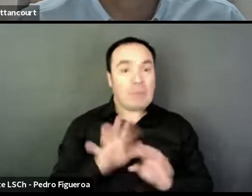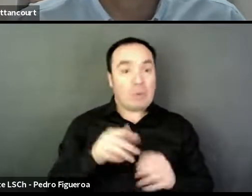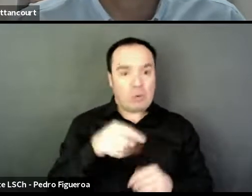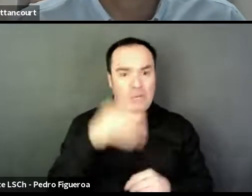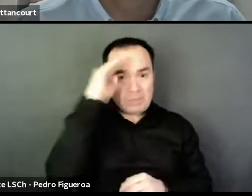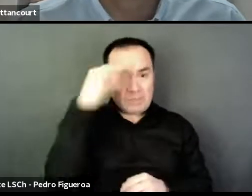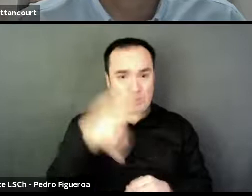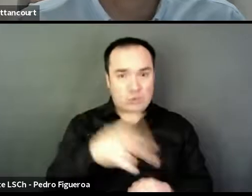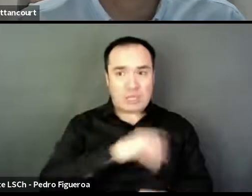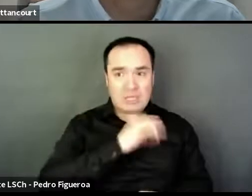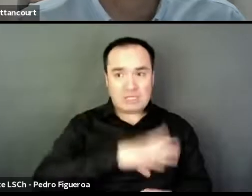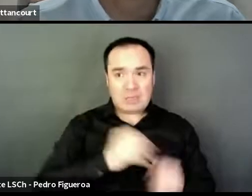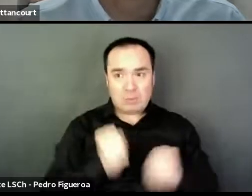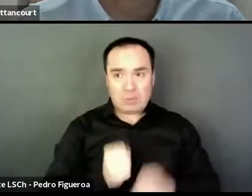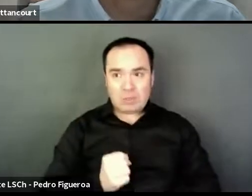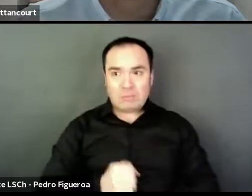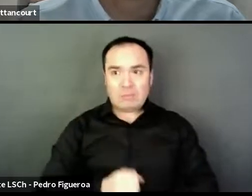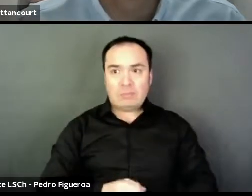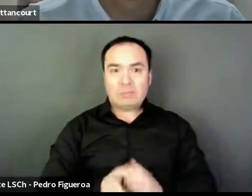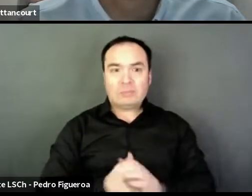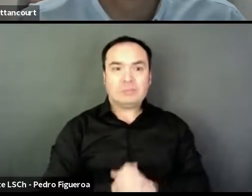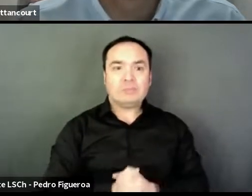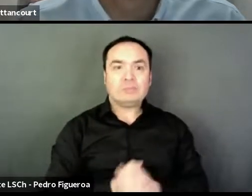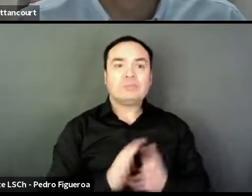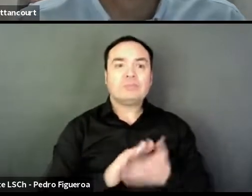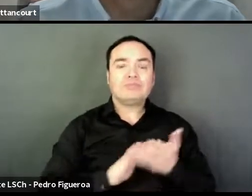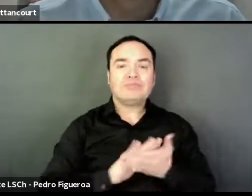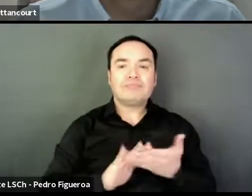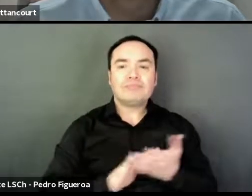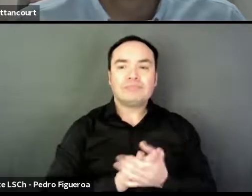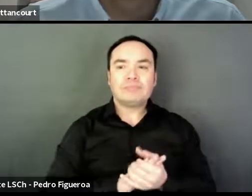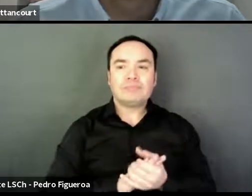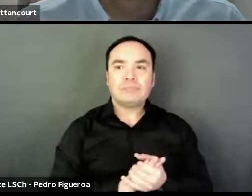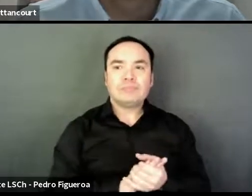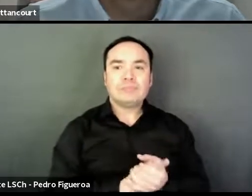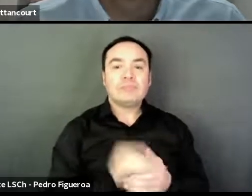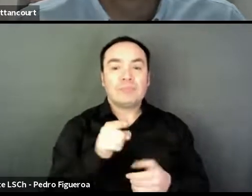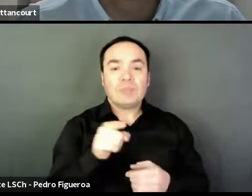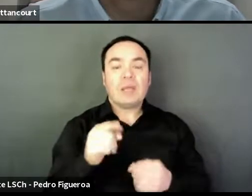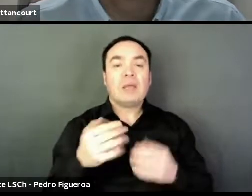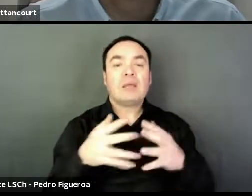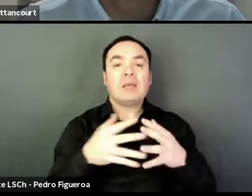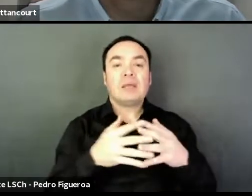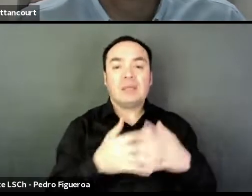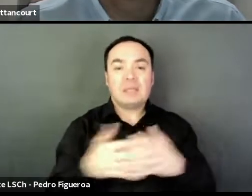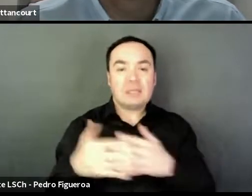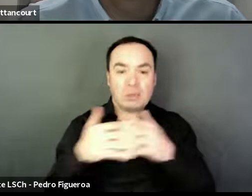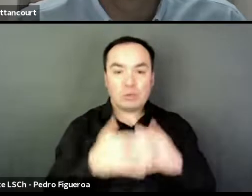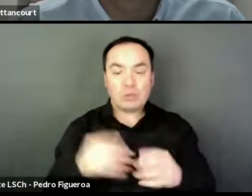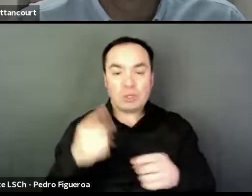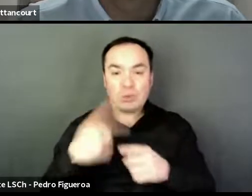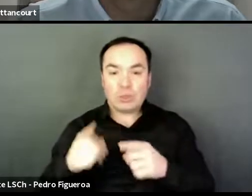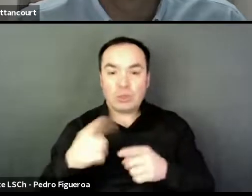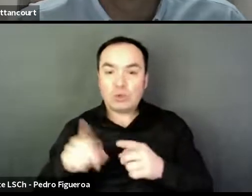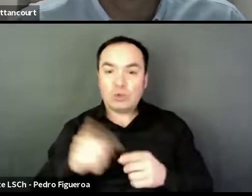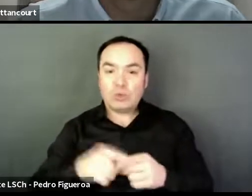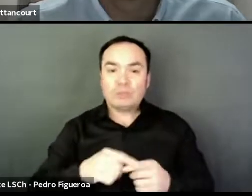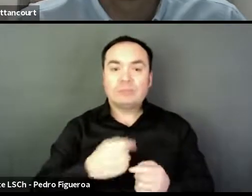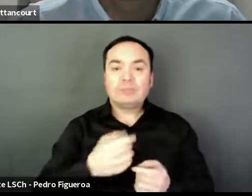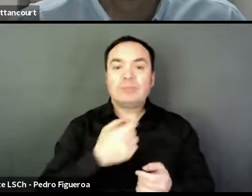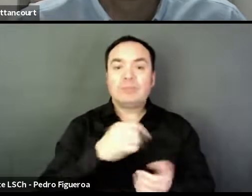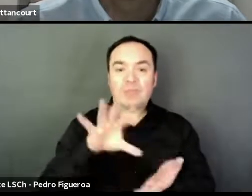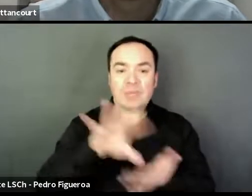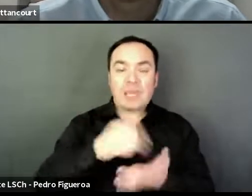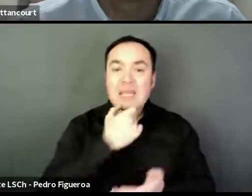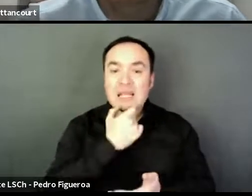pero por ejemplo en en estados unidos y en inglaterra han empezado a tener como